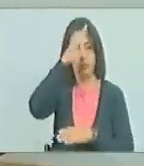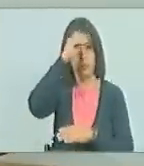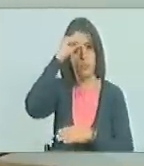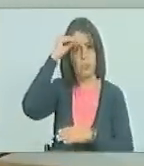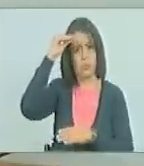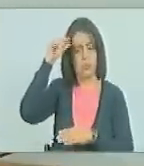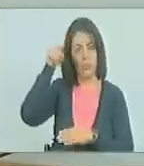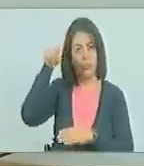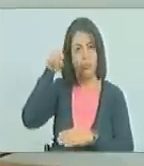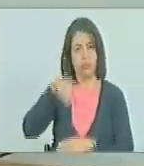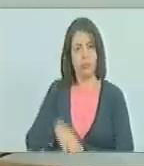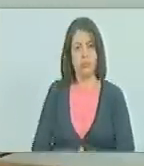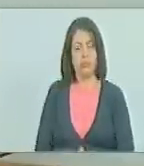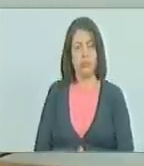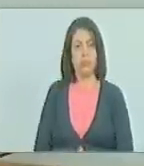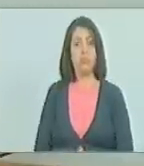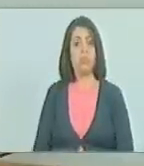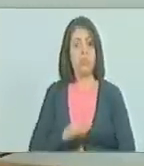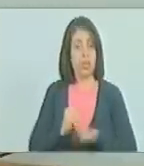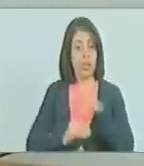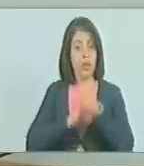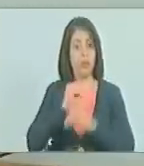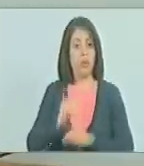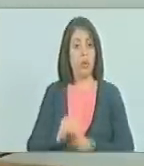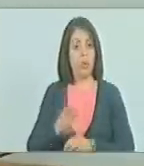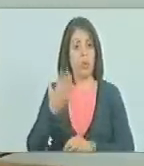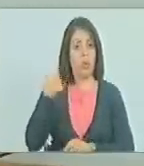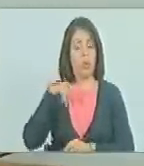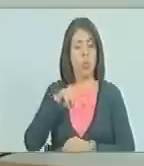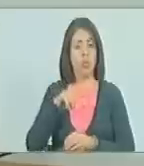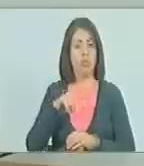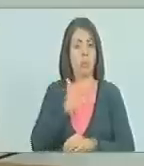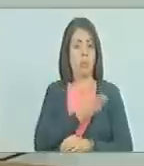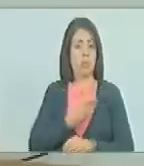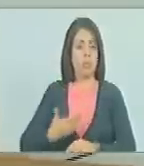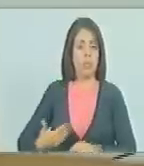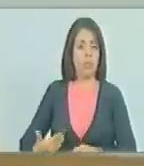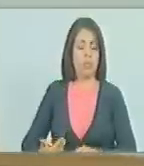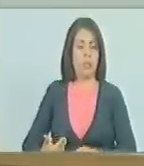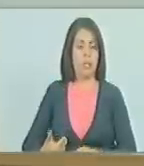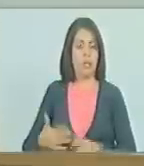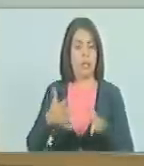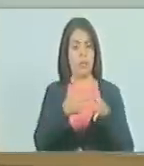Trump perpetró su administración